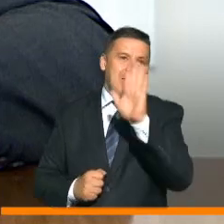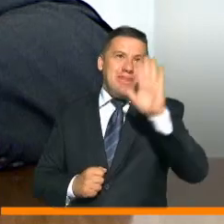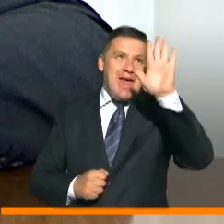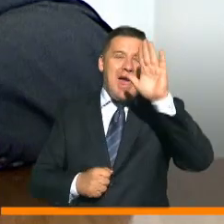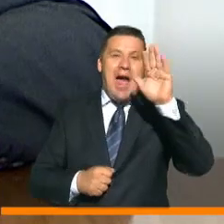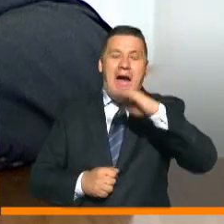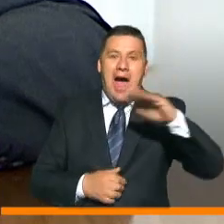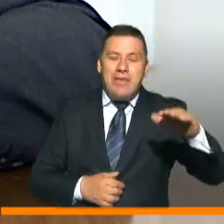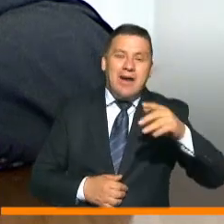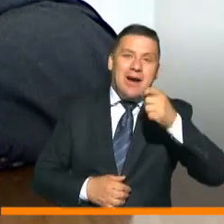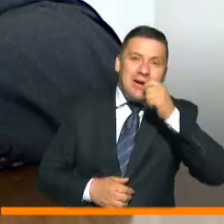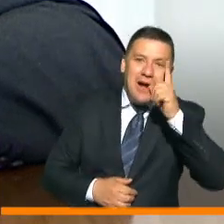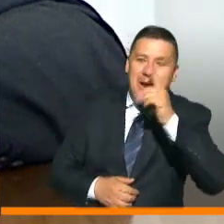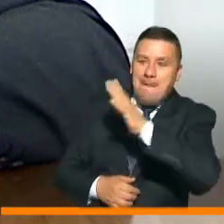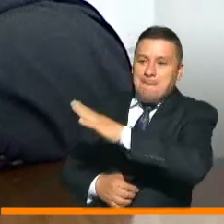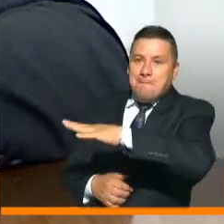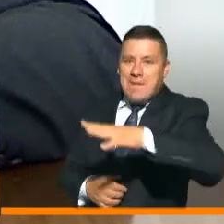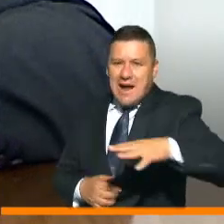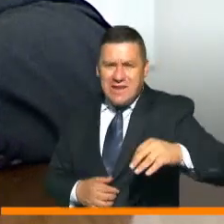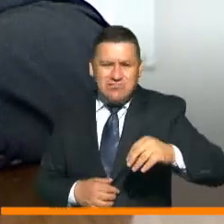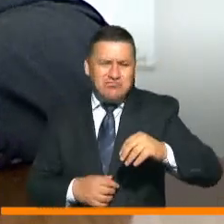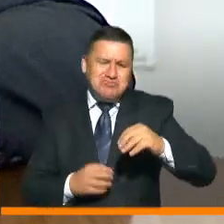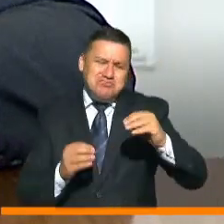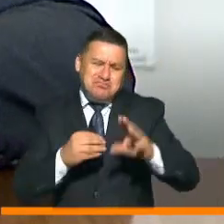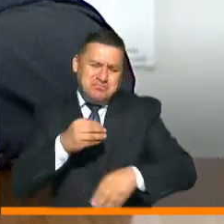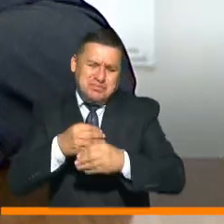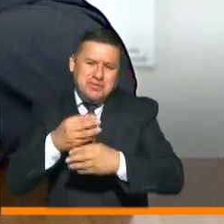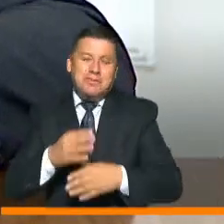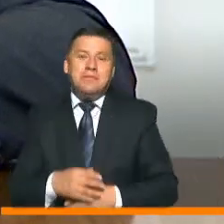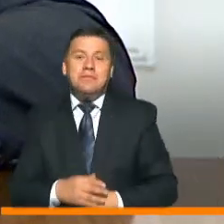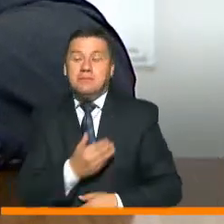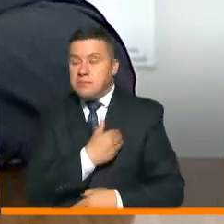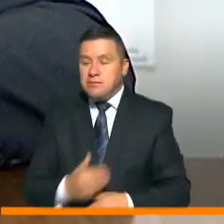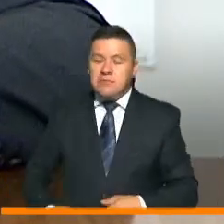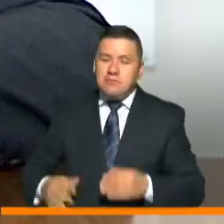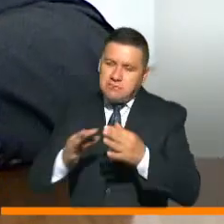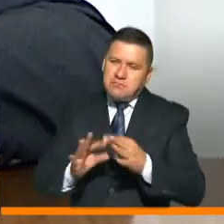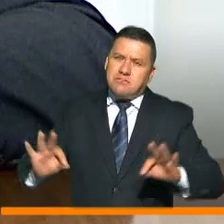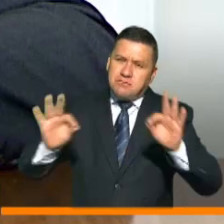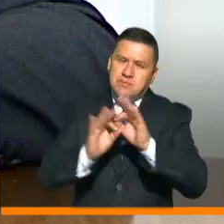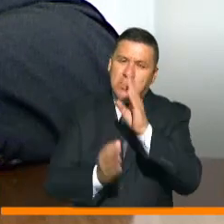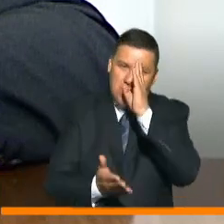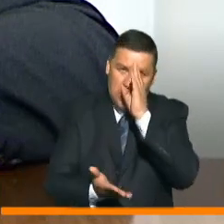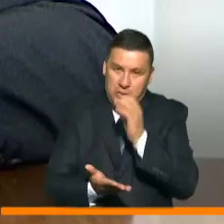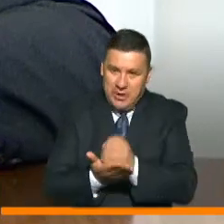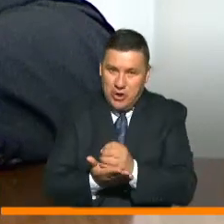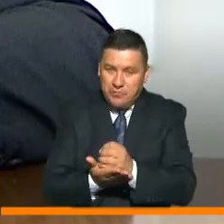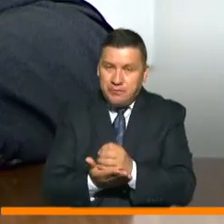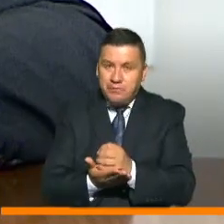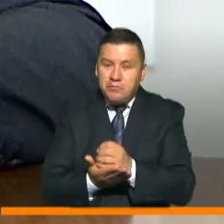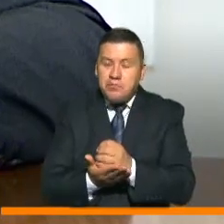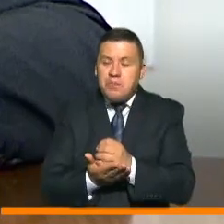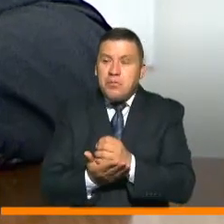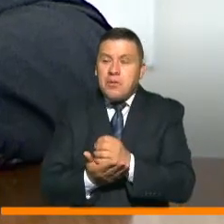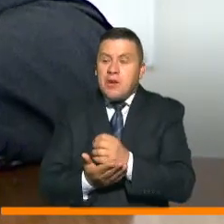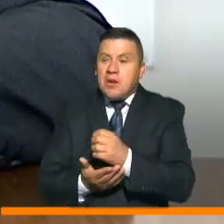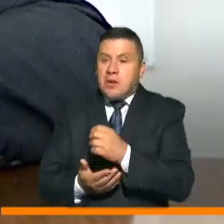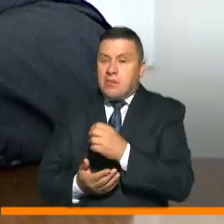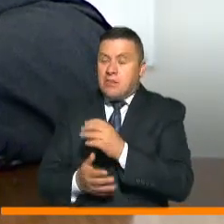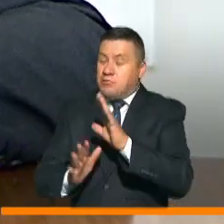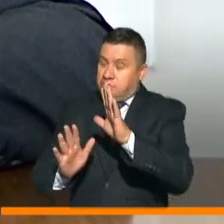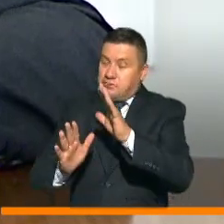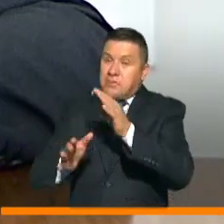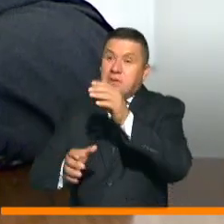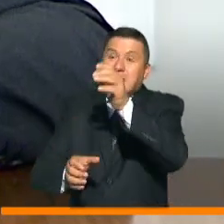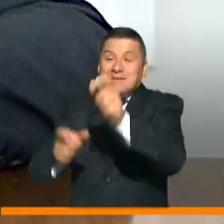de Antioquia, Caldas, Magdalena, entre otros. Aquí, presidente, es muy importante que la opinión pública tenga claridad que el día lunes